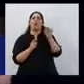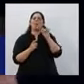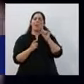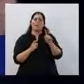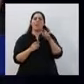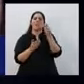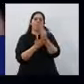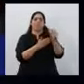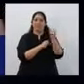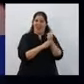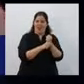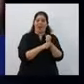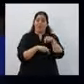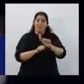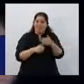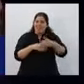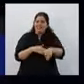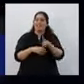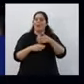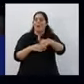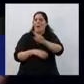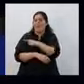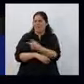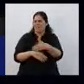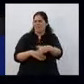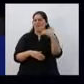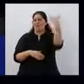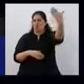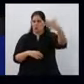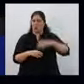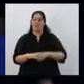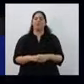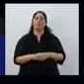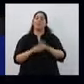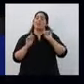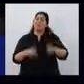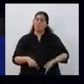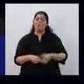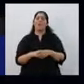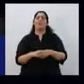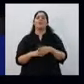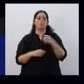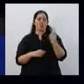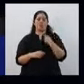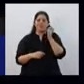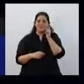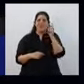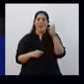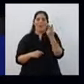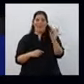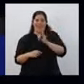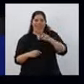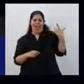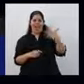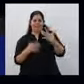trabajo esto recién comienza tiene una enorme potencialidad para nuestro futuro y también hemos logrado algo que después de 20 años